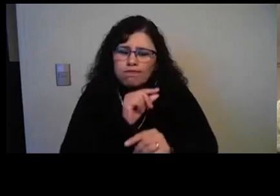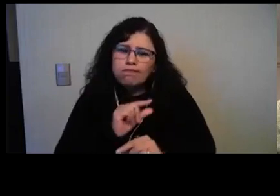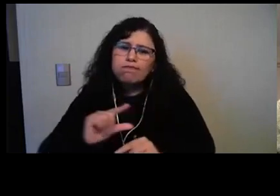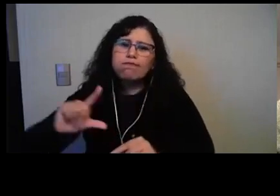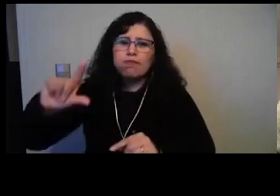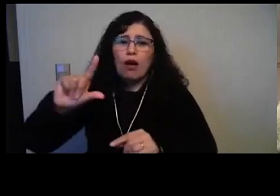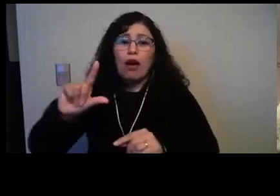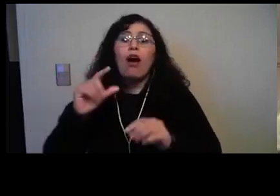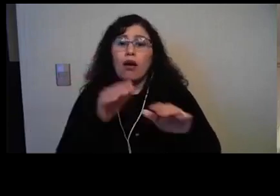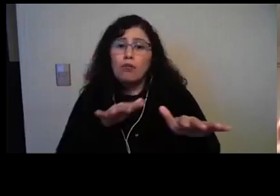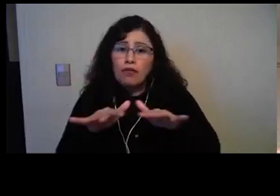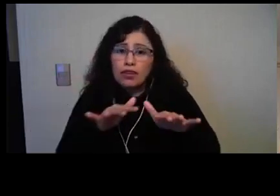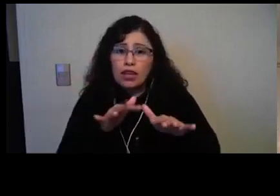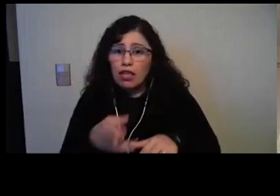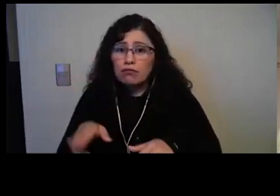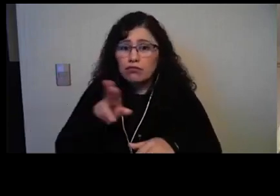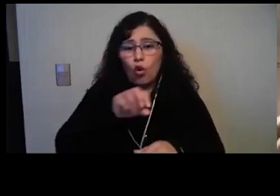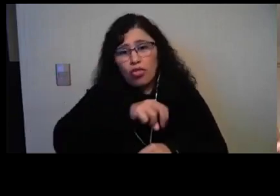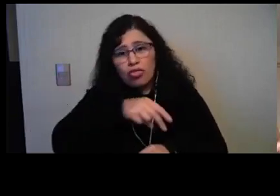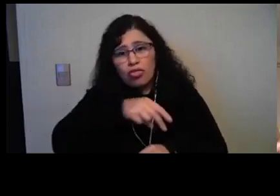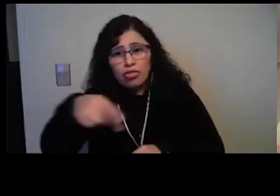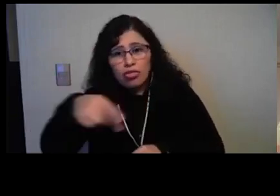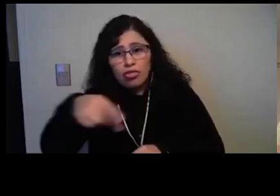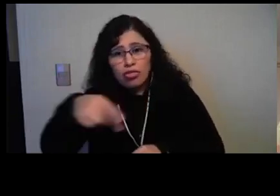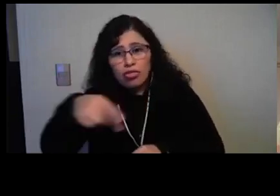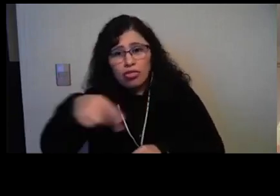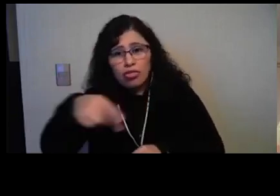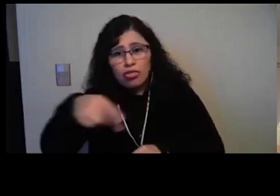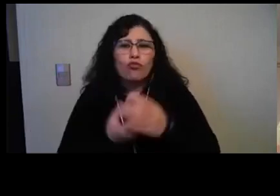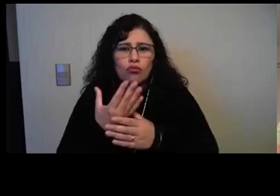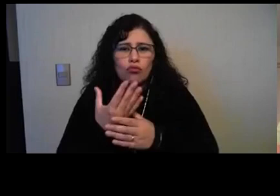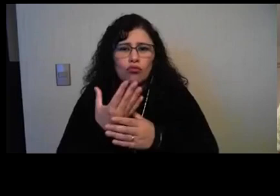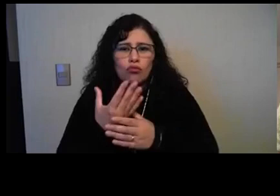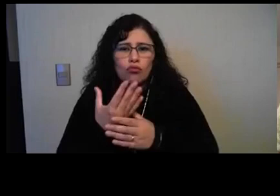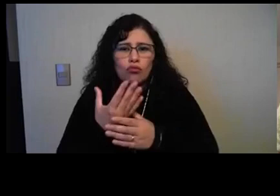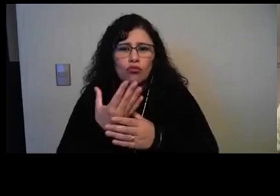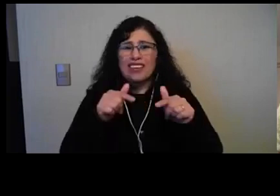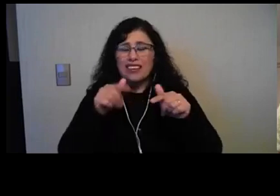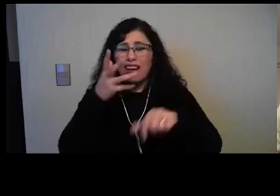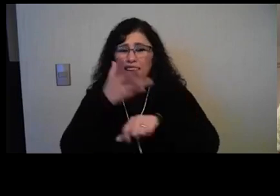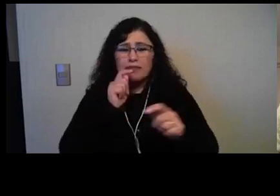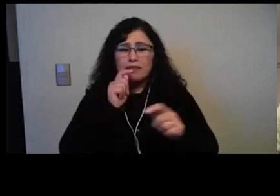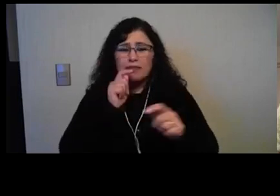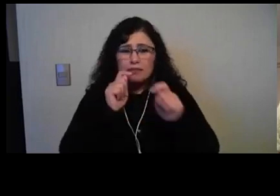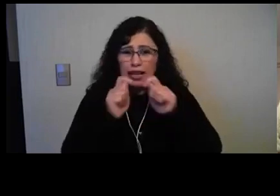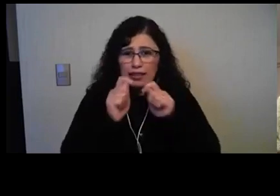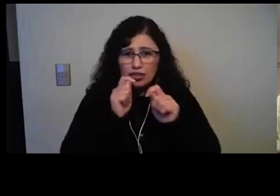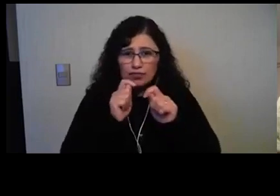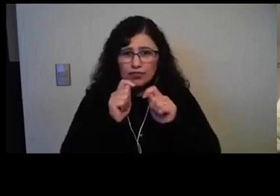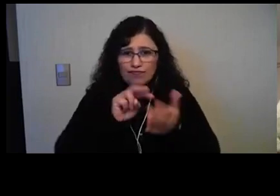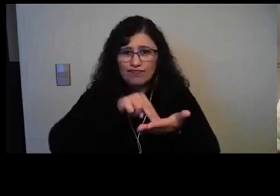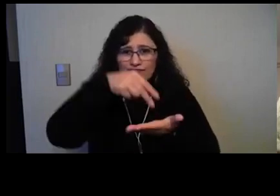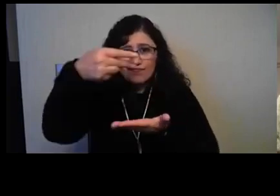readquirir o a adquirir la capacidad de deambular, ¿cierto? O de transferencia, hay un riesgo importante de caída,